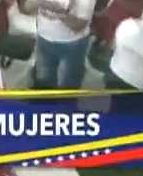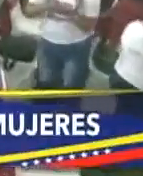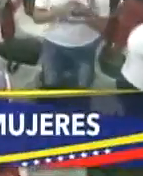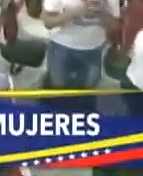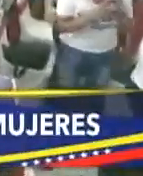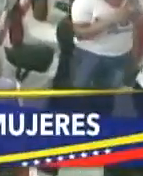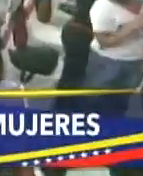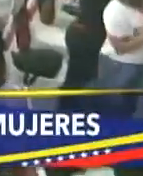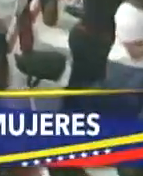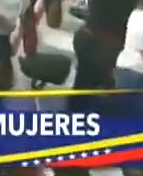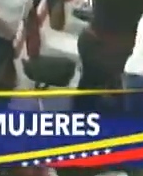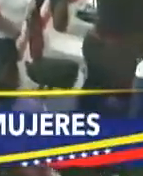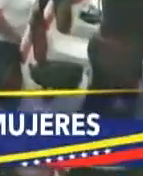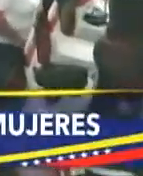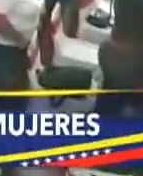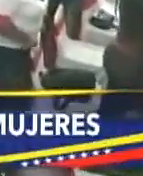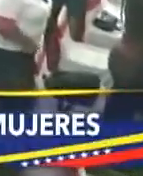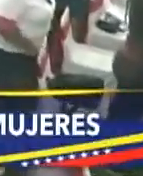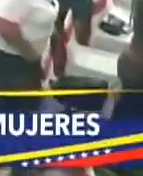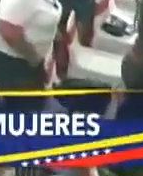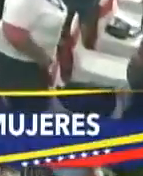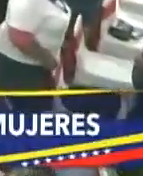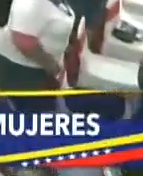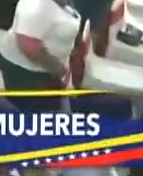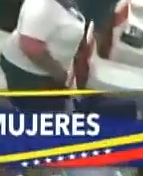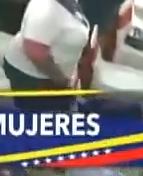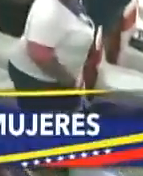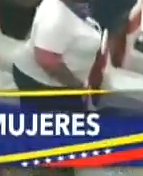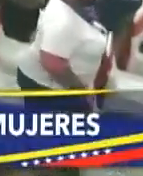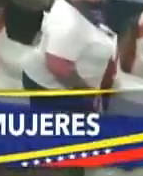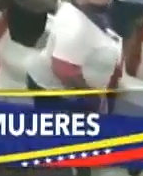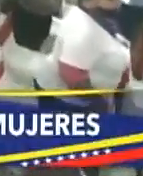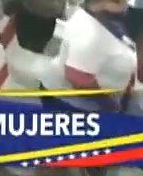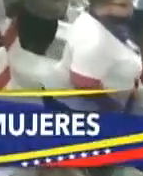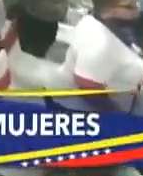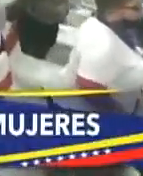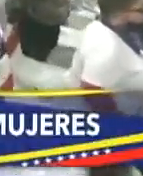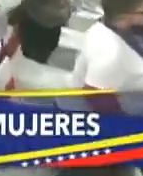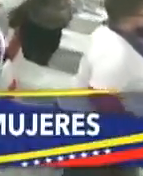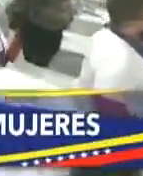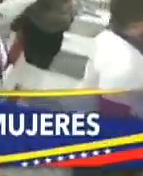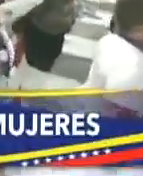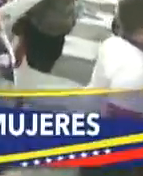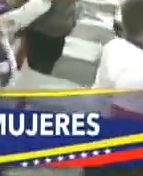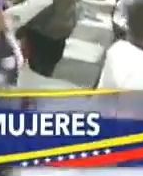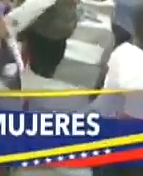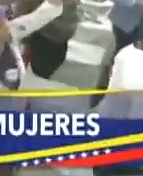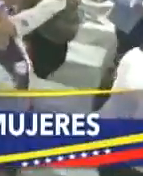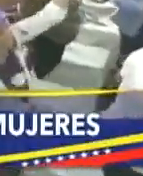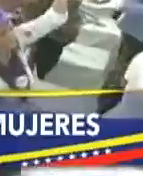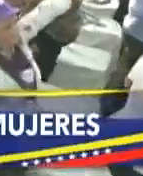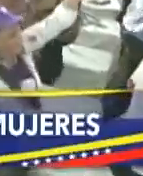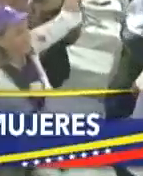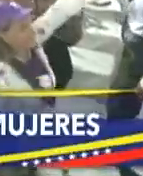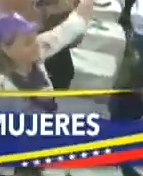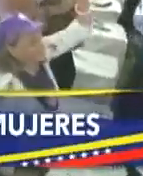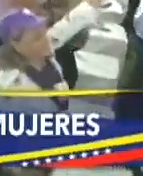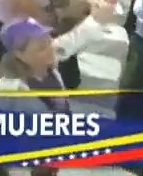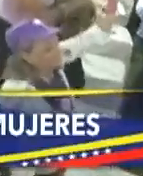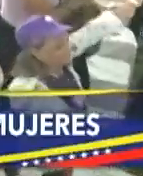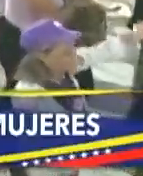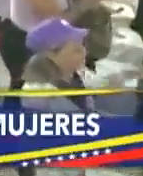la vicepresidenta ejecutiva de la República, doctora Delcy Rodríguez Gómez, y de la ministra de la Mujer, Diva